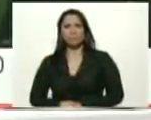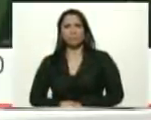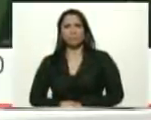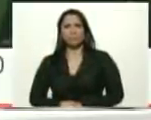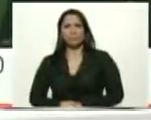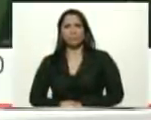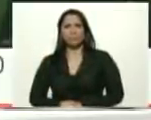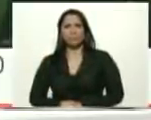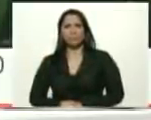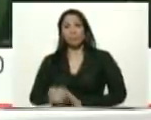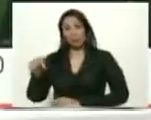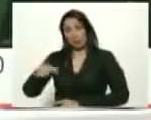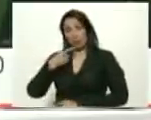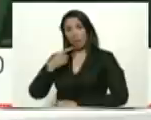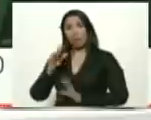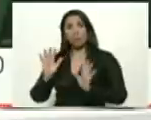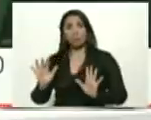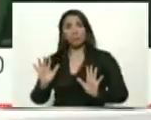Aquí dice, en